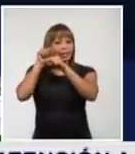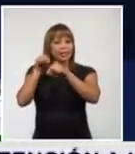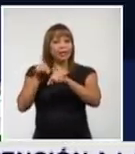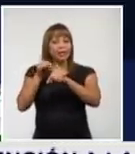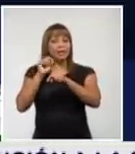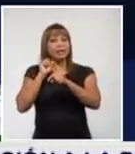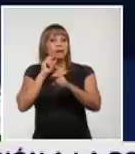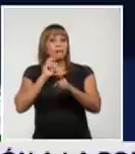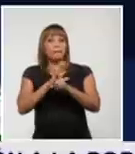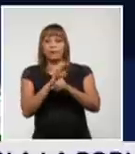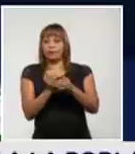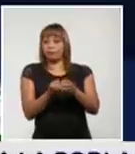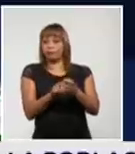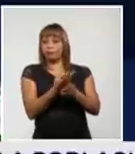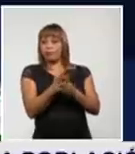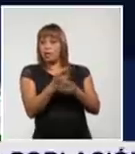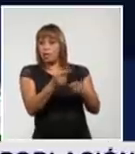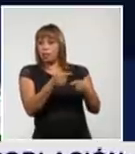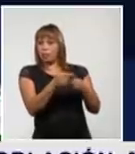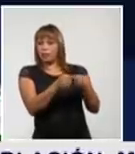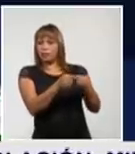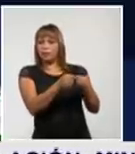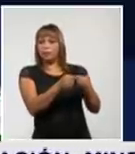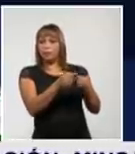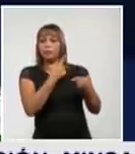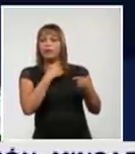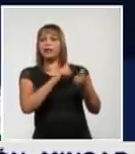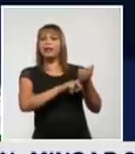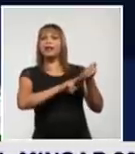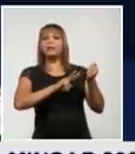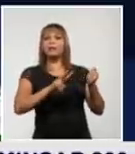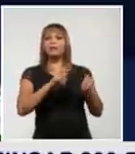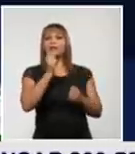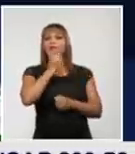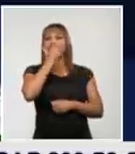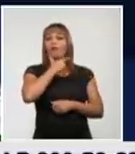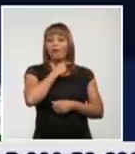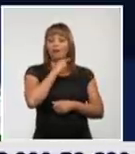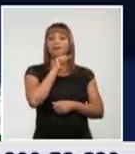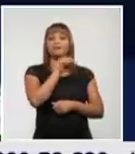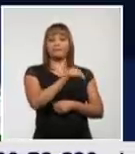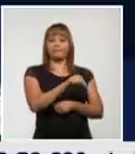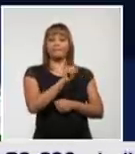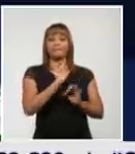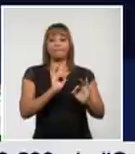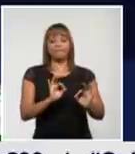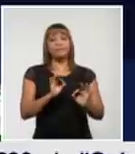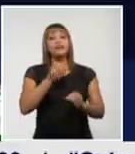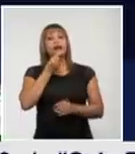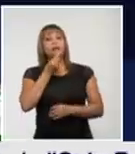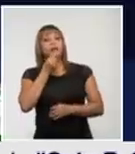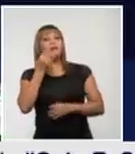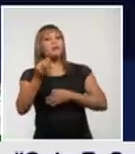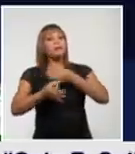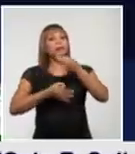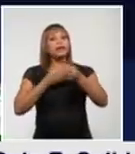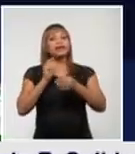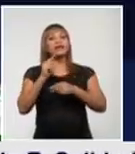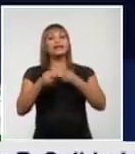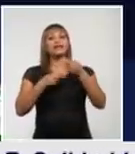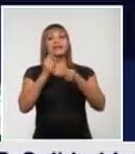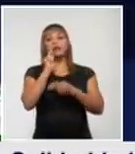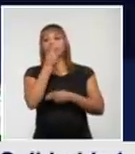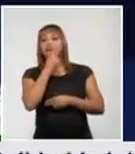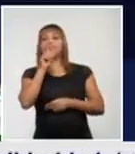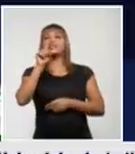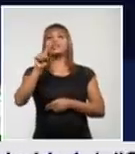inauguraron recientemente en la provincia de Ciego de Ávila, y ya podemos decir que procesaron 109